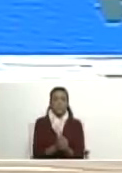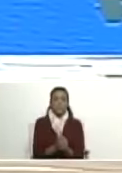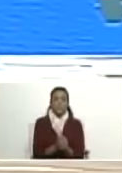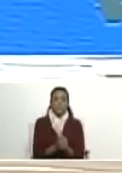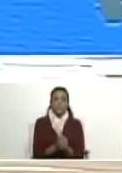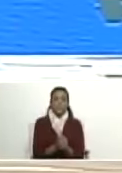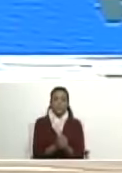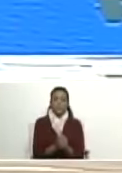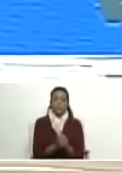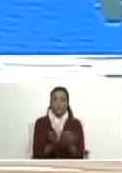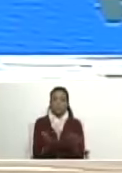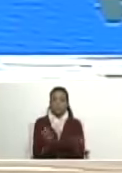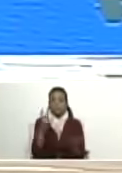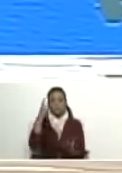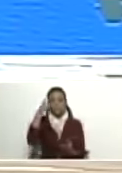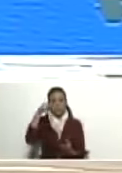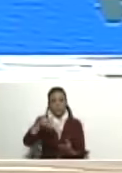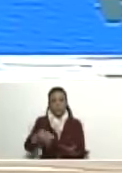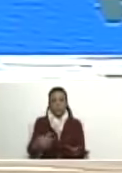que nos ocupa el día de hoy.